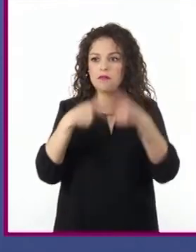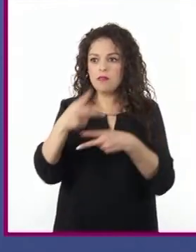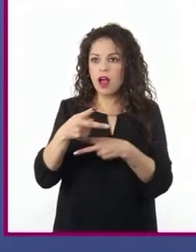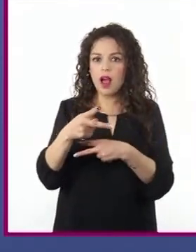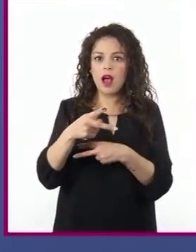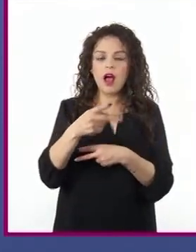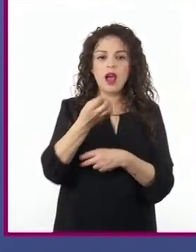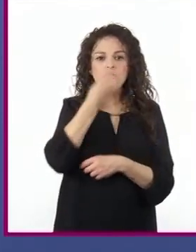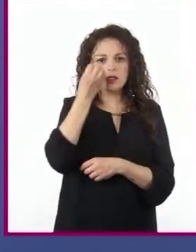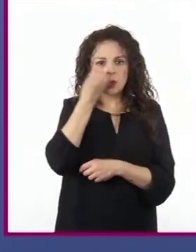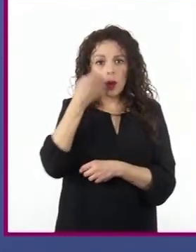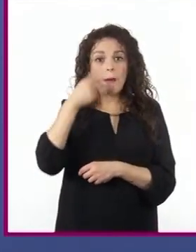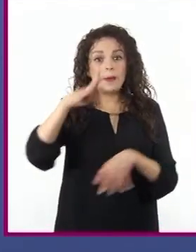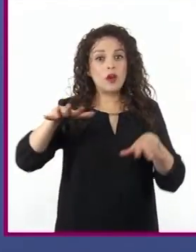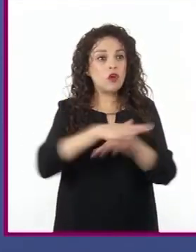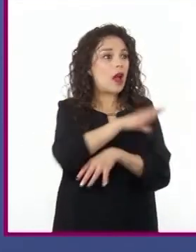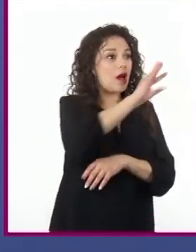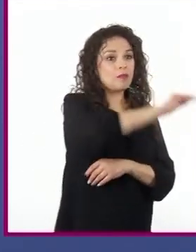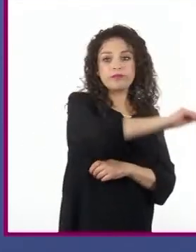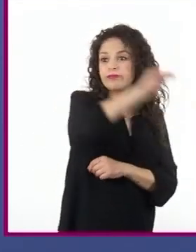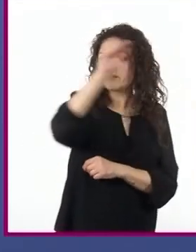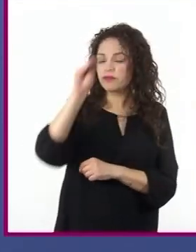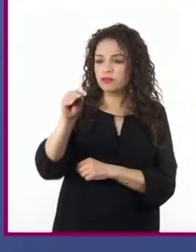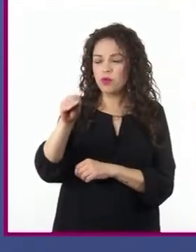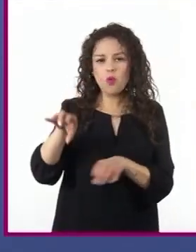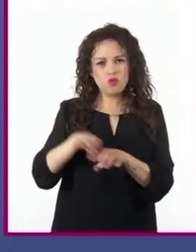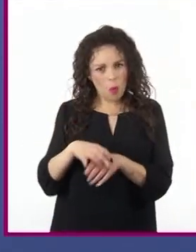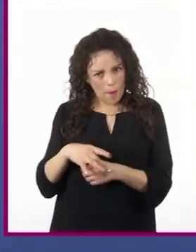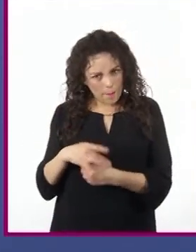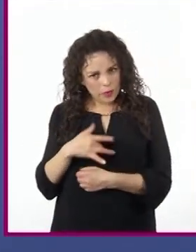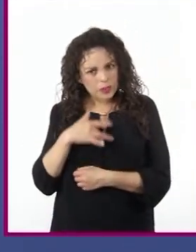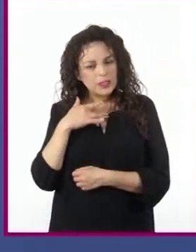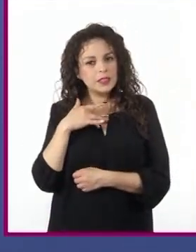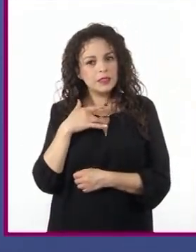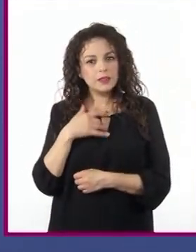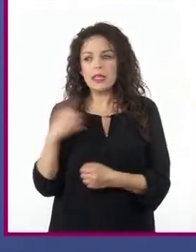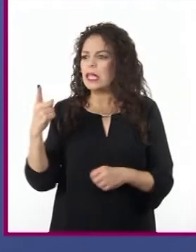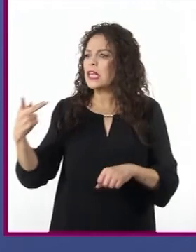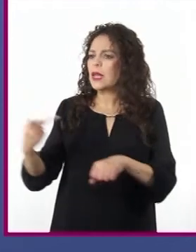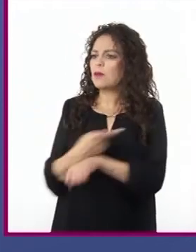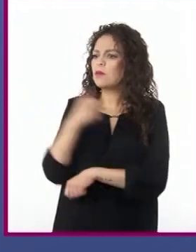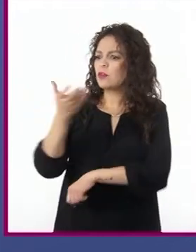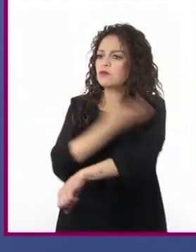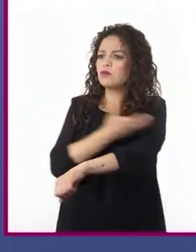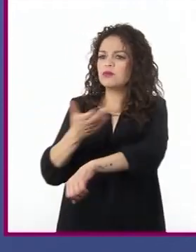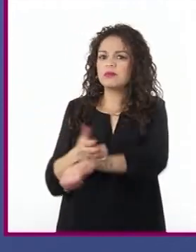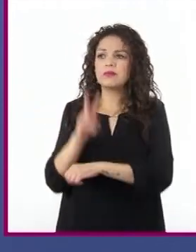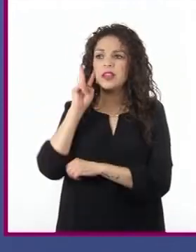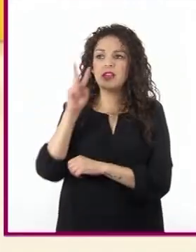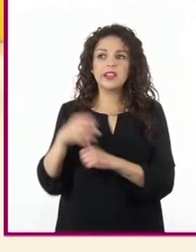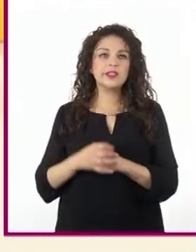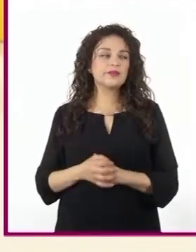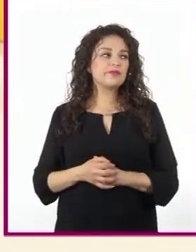escuela a la suya? ¿Qué sucede si las y los demás compañeros no le reciben con agrado?